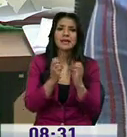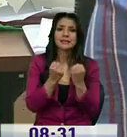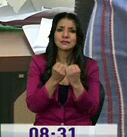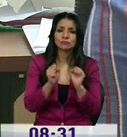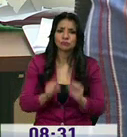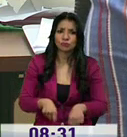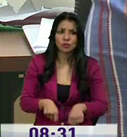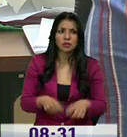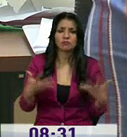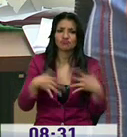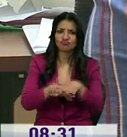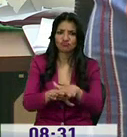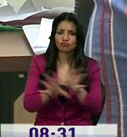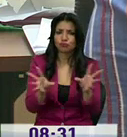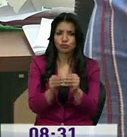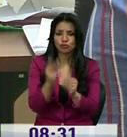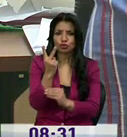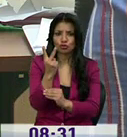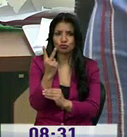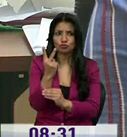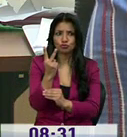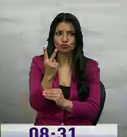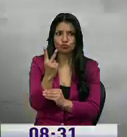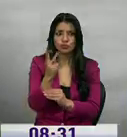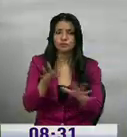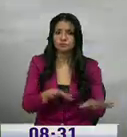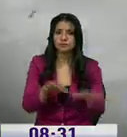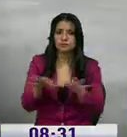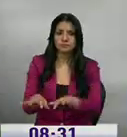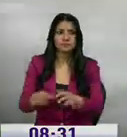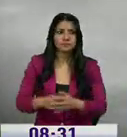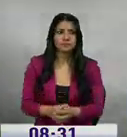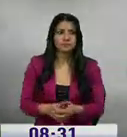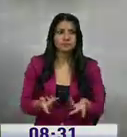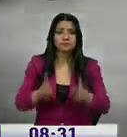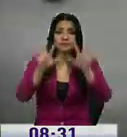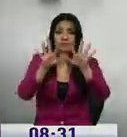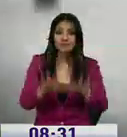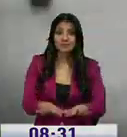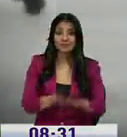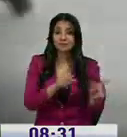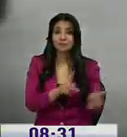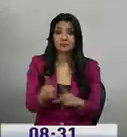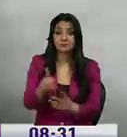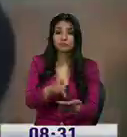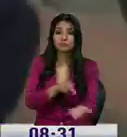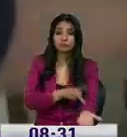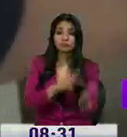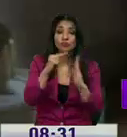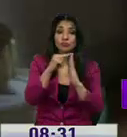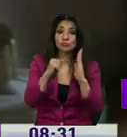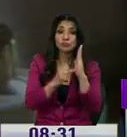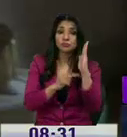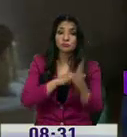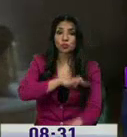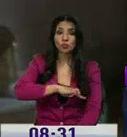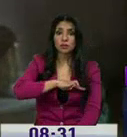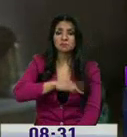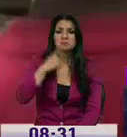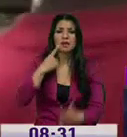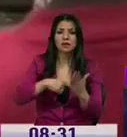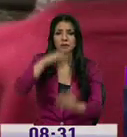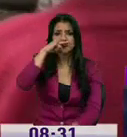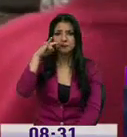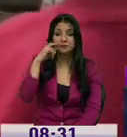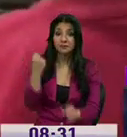que puedan integrarse estos dos espacios. Además, la Secretaría elabora un proyecto de ordenanza para erradicar el trabajo